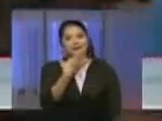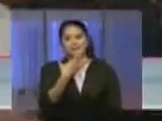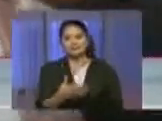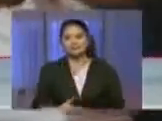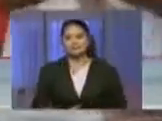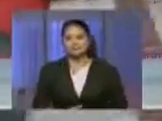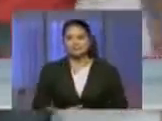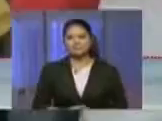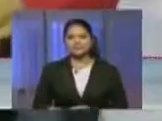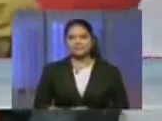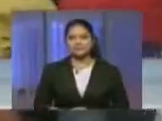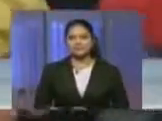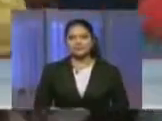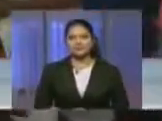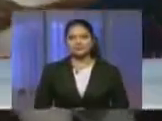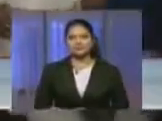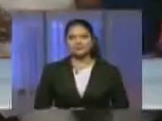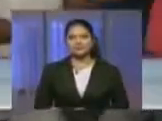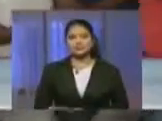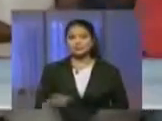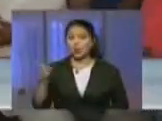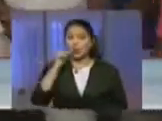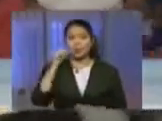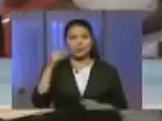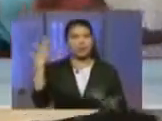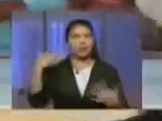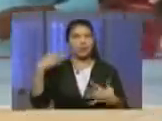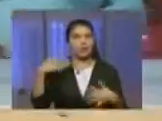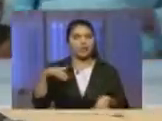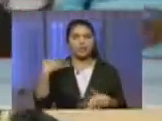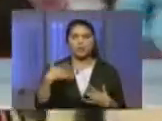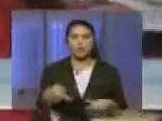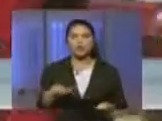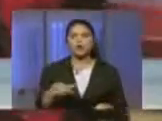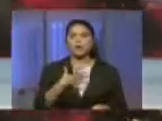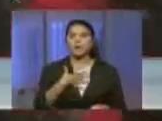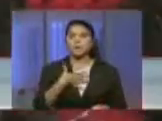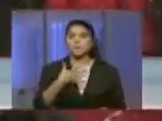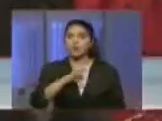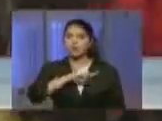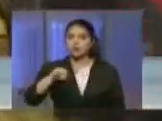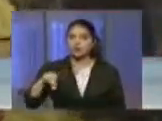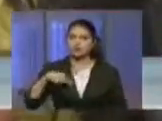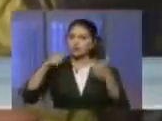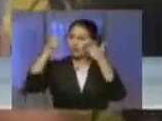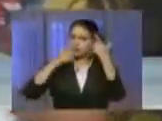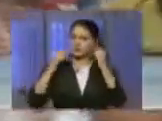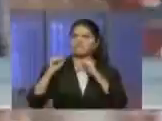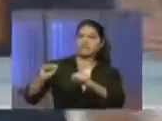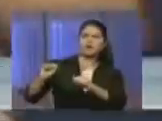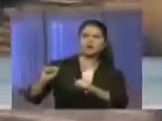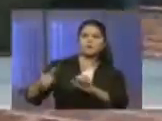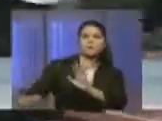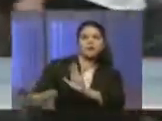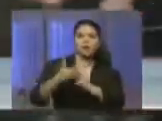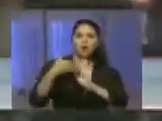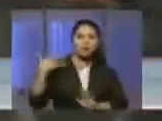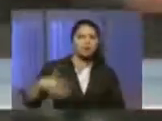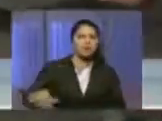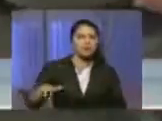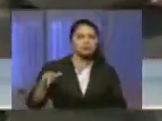bueno presidente aquí nos invitaba el chamán que tenía una contra para nosotros los chavistas para ir en contra para que